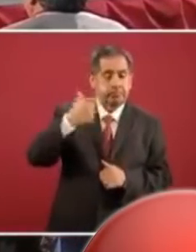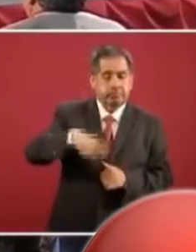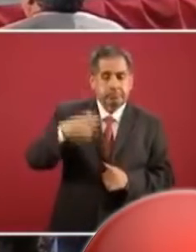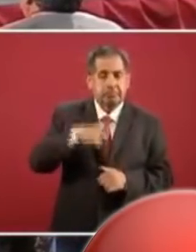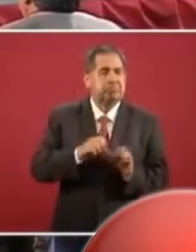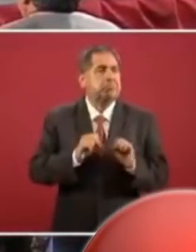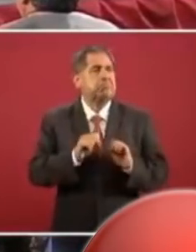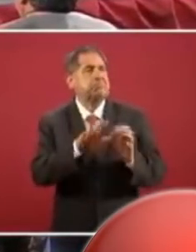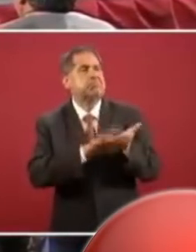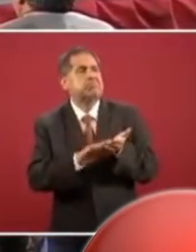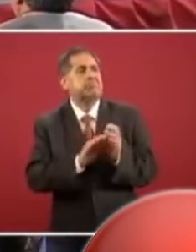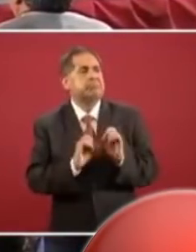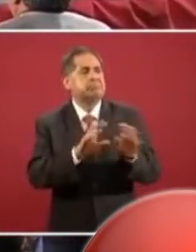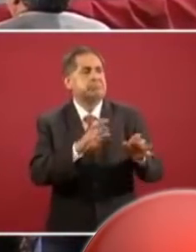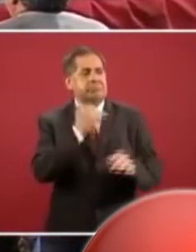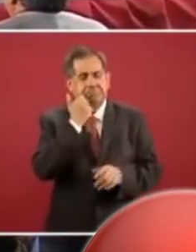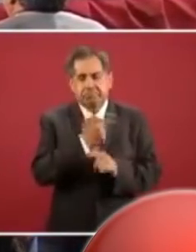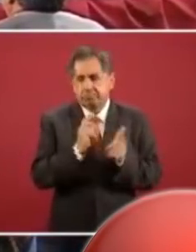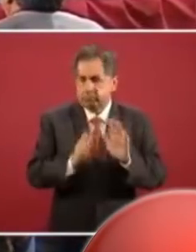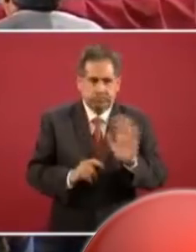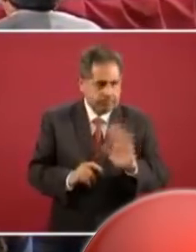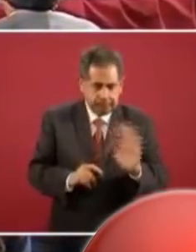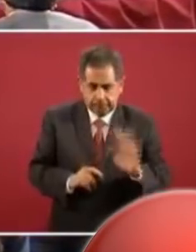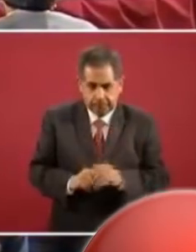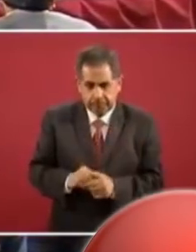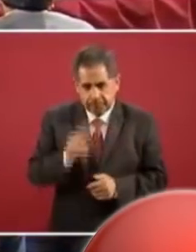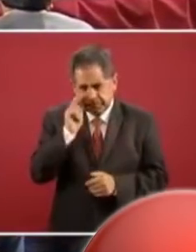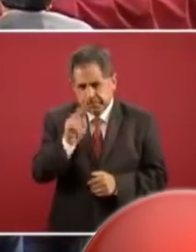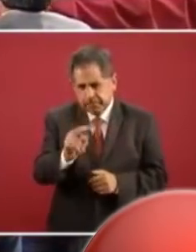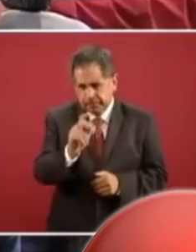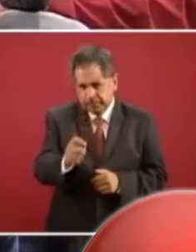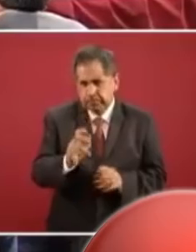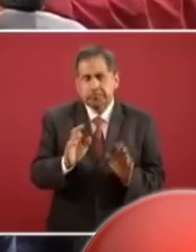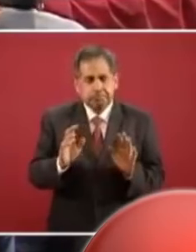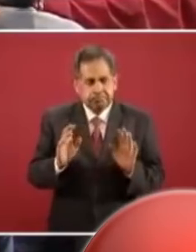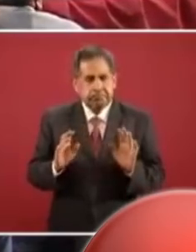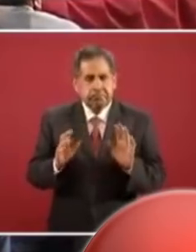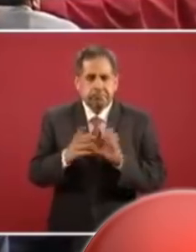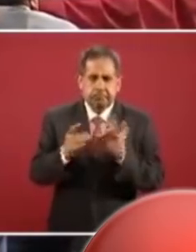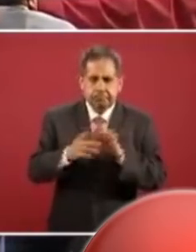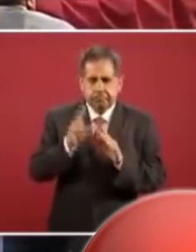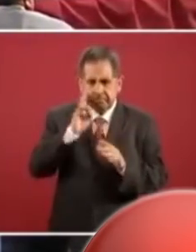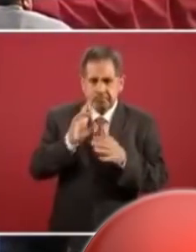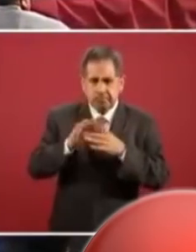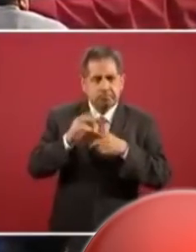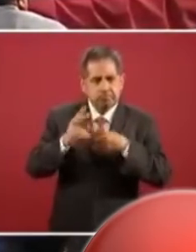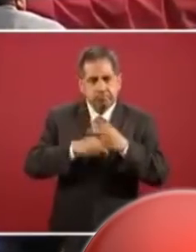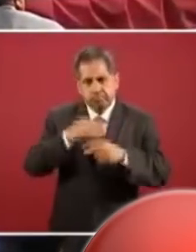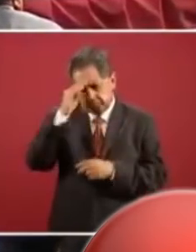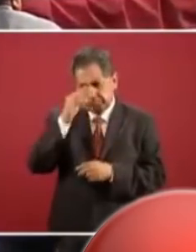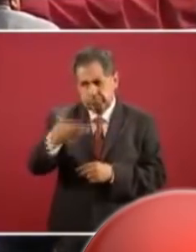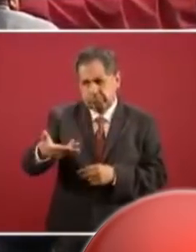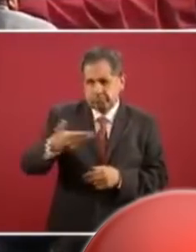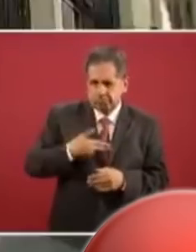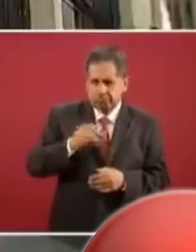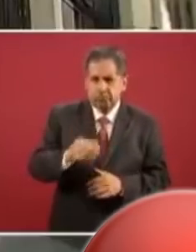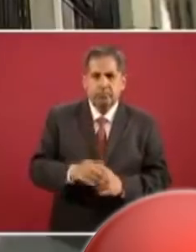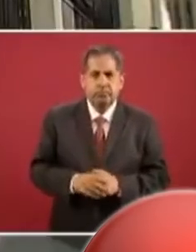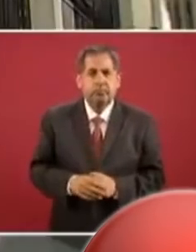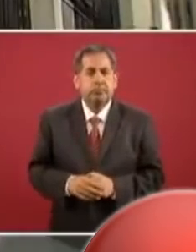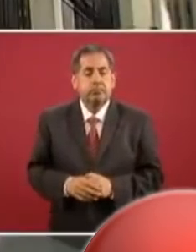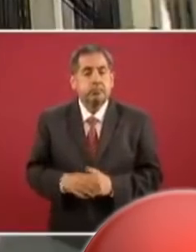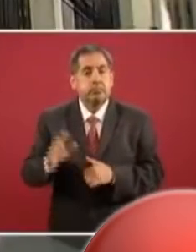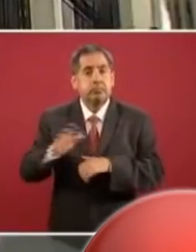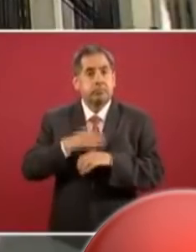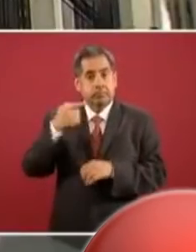garantizar impunidad a los de arriba. Entonces hay que ver eso, pero sí tomamos en cuenta tu propuesta. Porque al ritmo